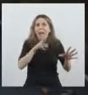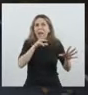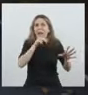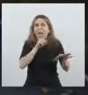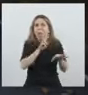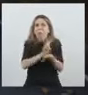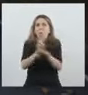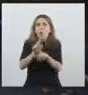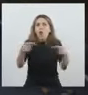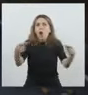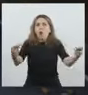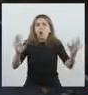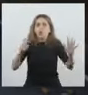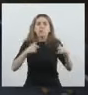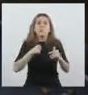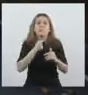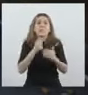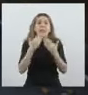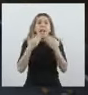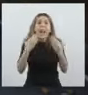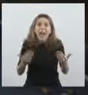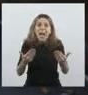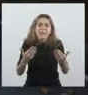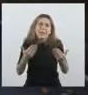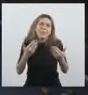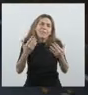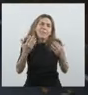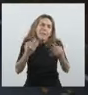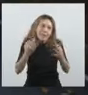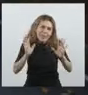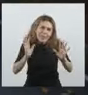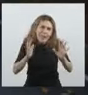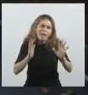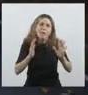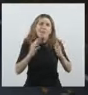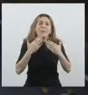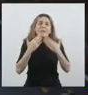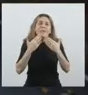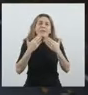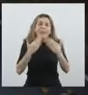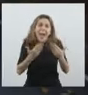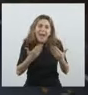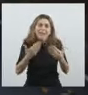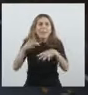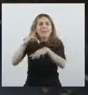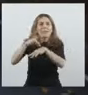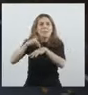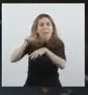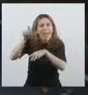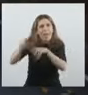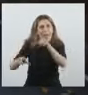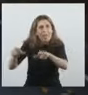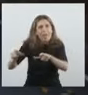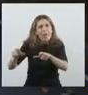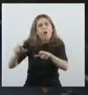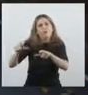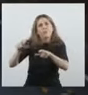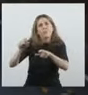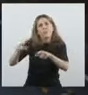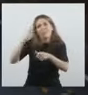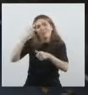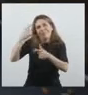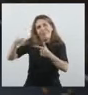los otros. Quiero agradecerle muy especialmente a mis médicos, al personal de la salud, pero